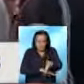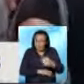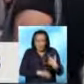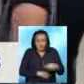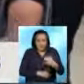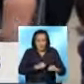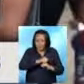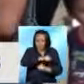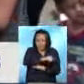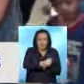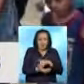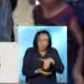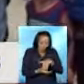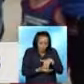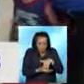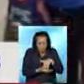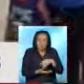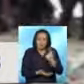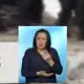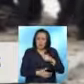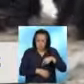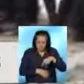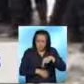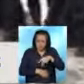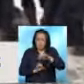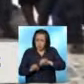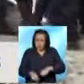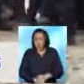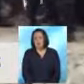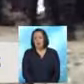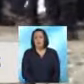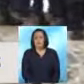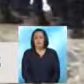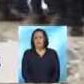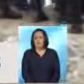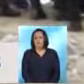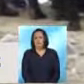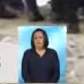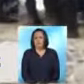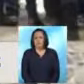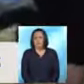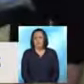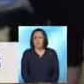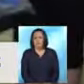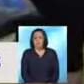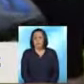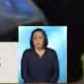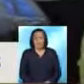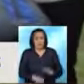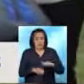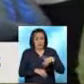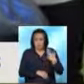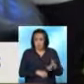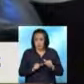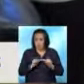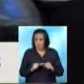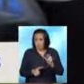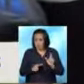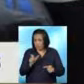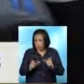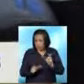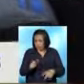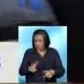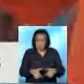puente, donde solo se podía transitar a pie. Luego se continuó con la evacuación de